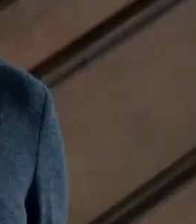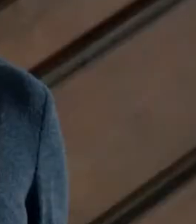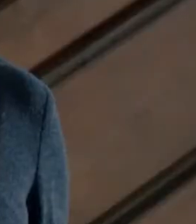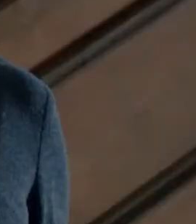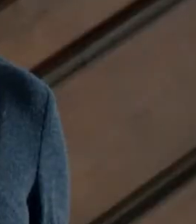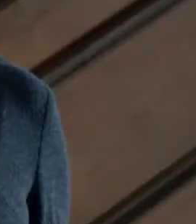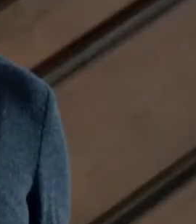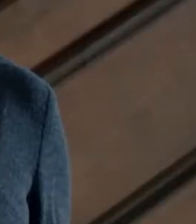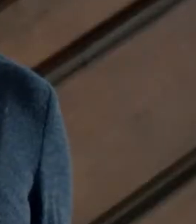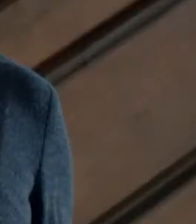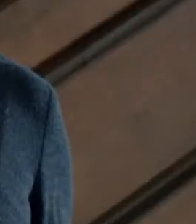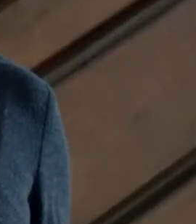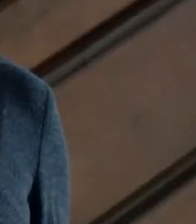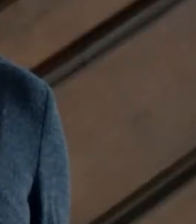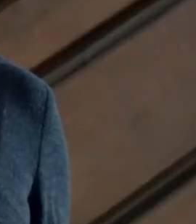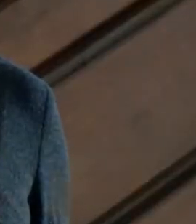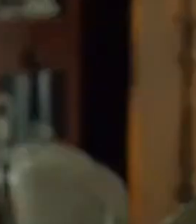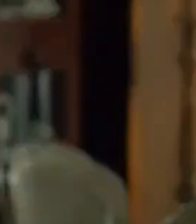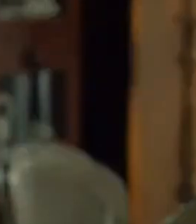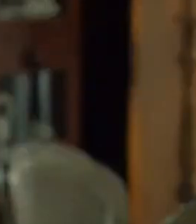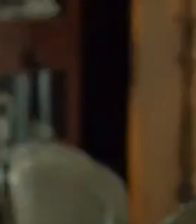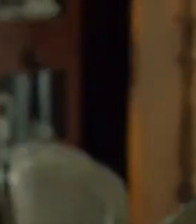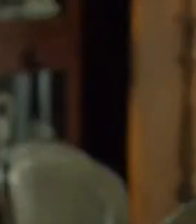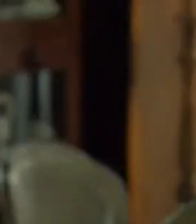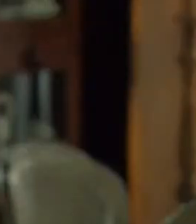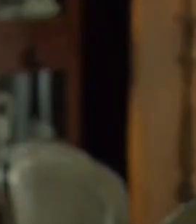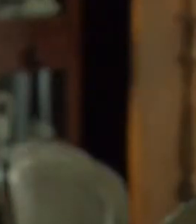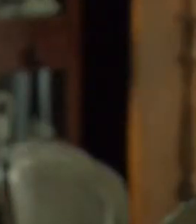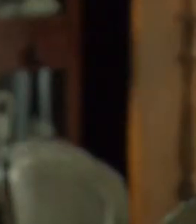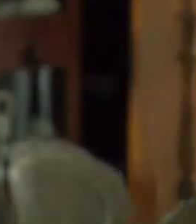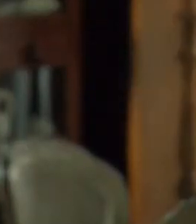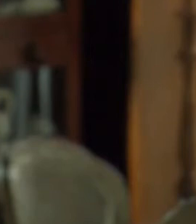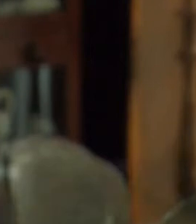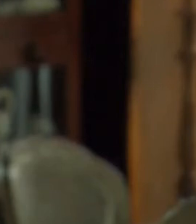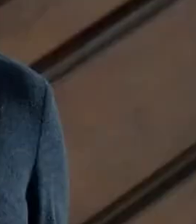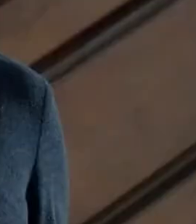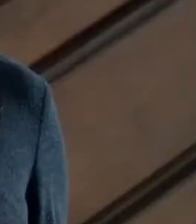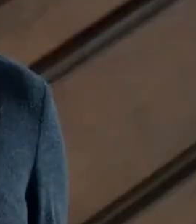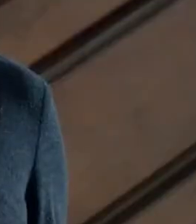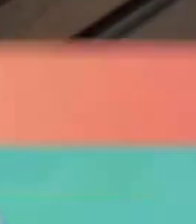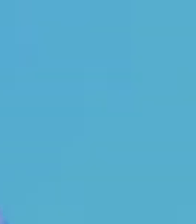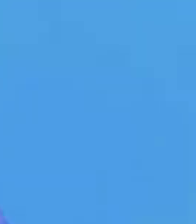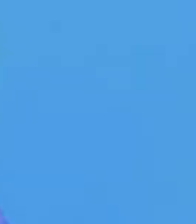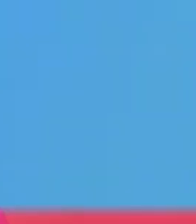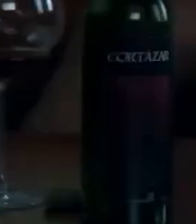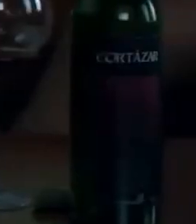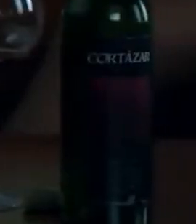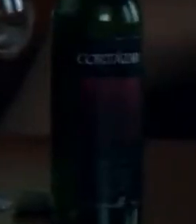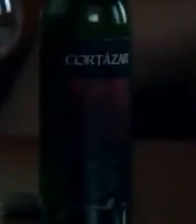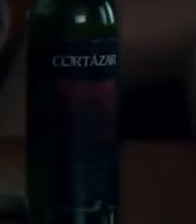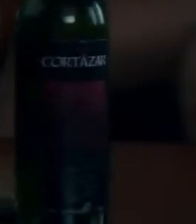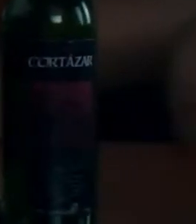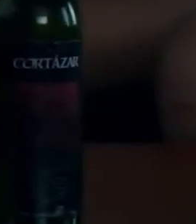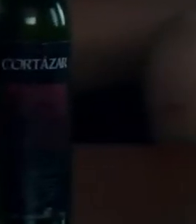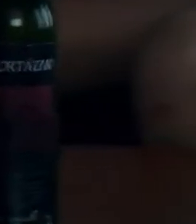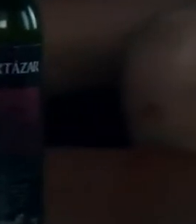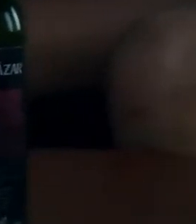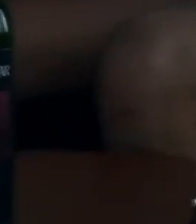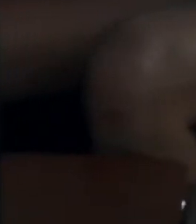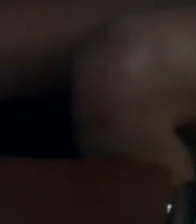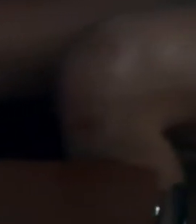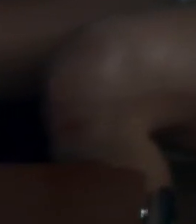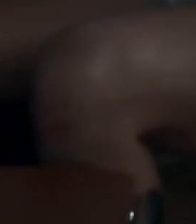tú. Yo iría preparando las maletas porque a lo mejor no salís por ese orden. Un vino con fuerte